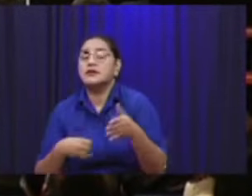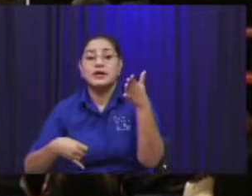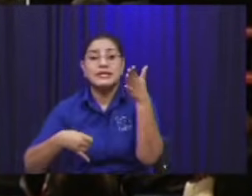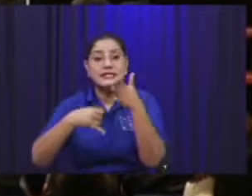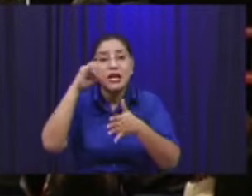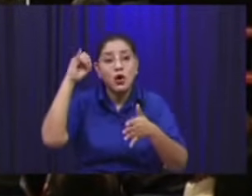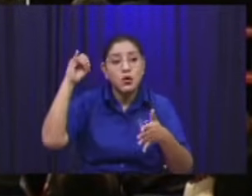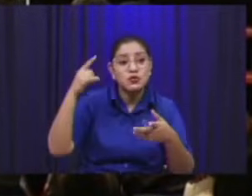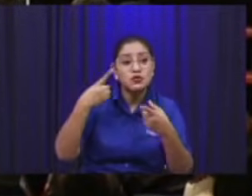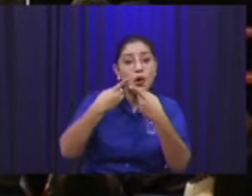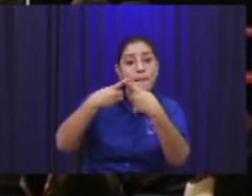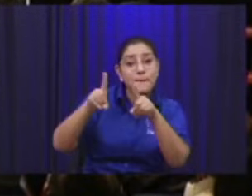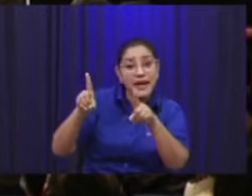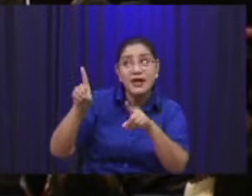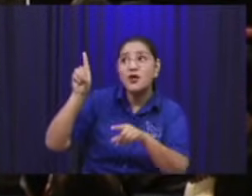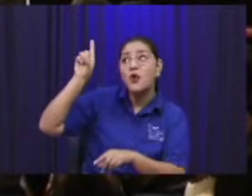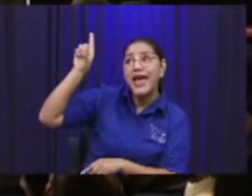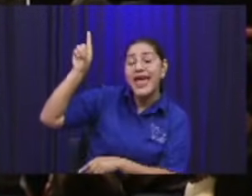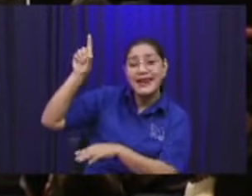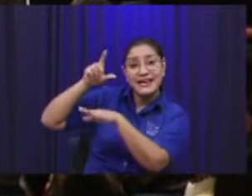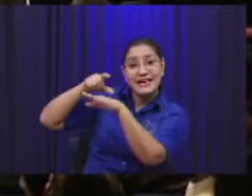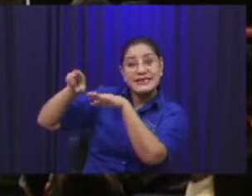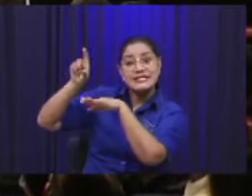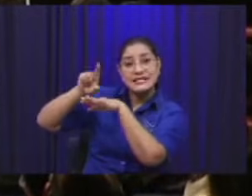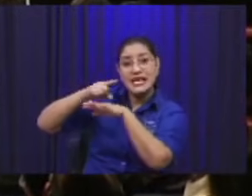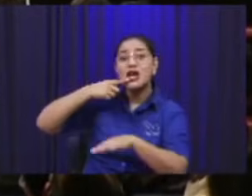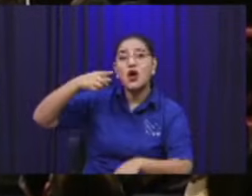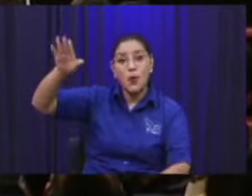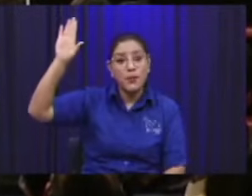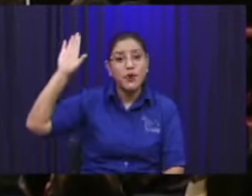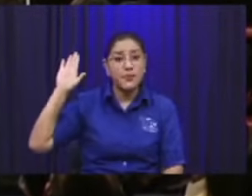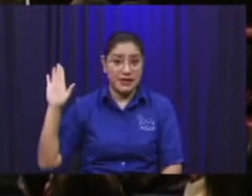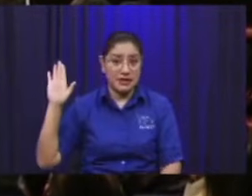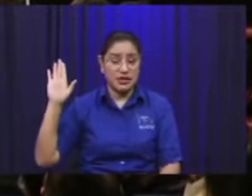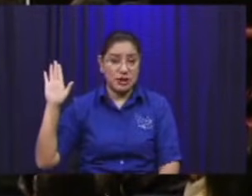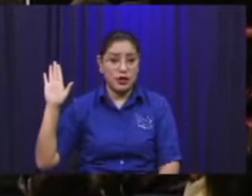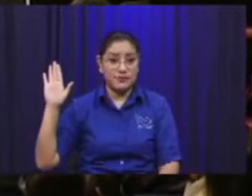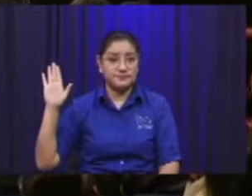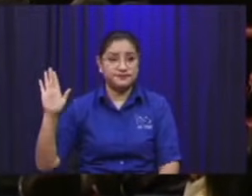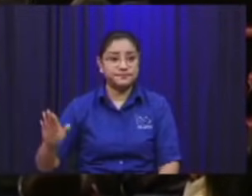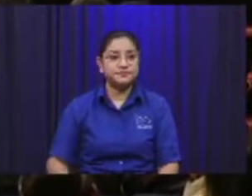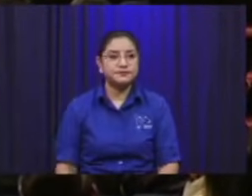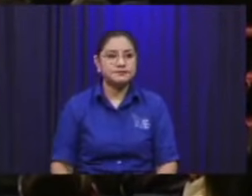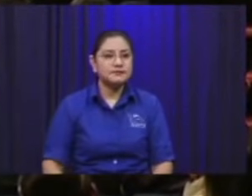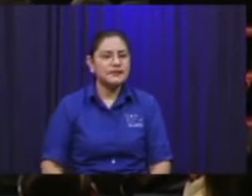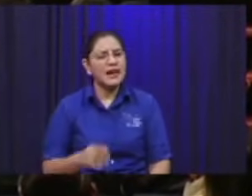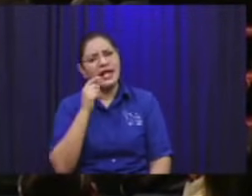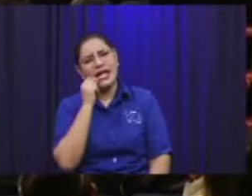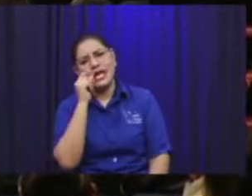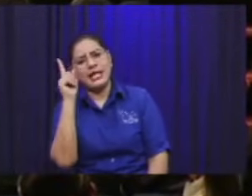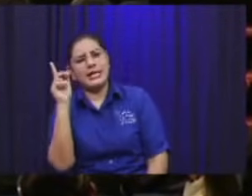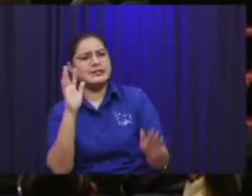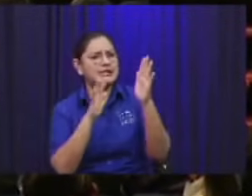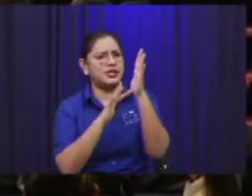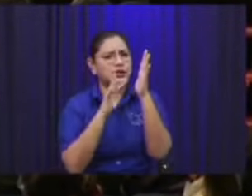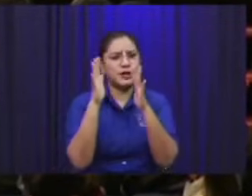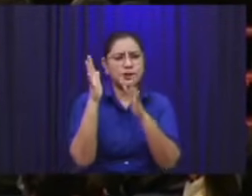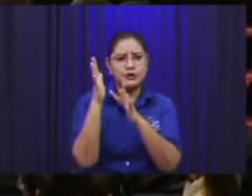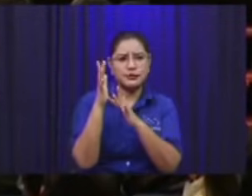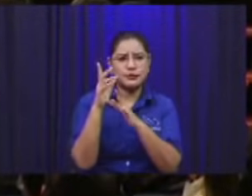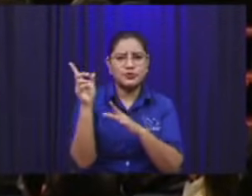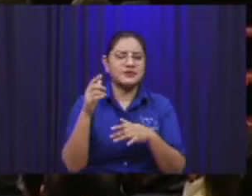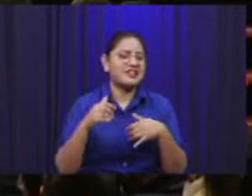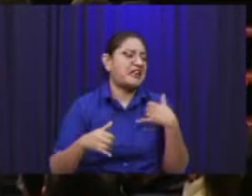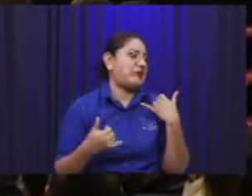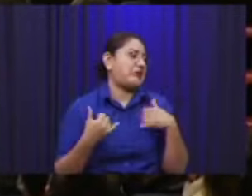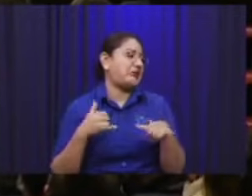pero pero él se comprometió y miré entre paréntesis de señor no es como algunos hermanitos que andan jugando